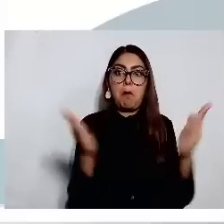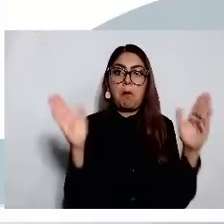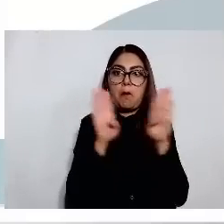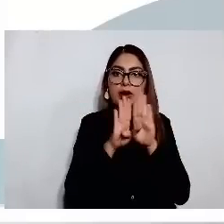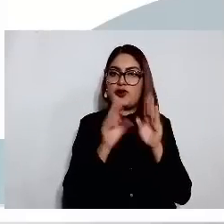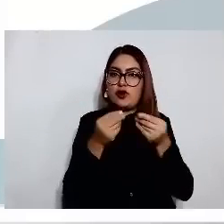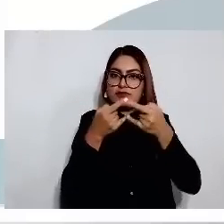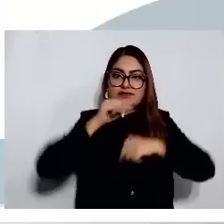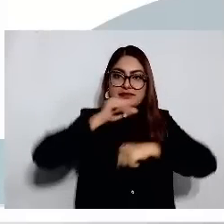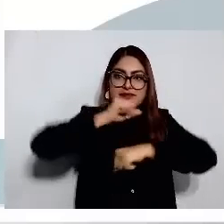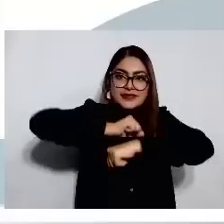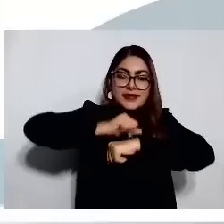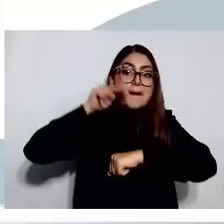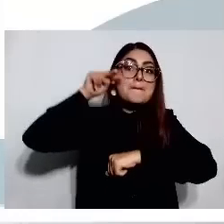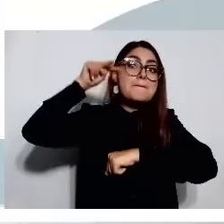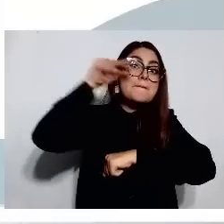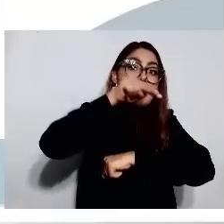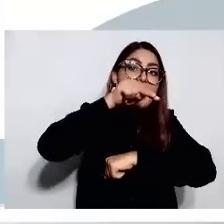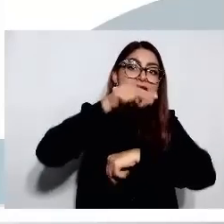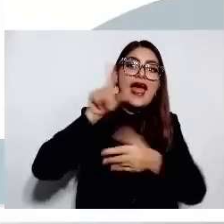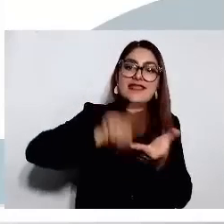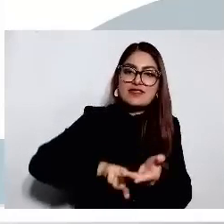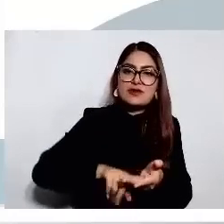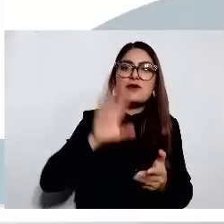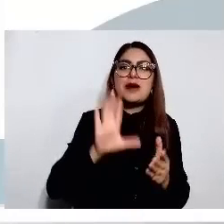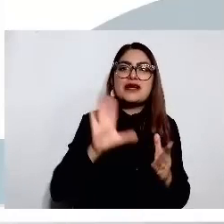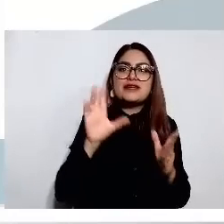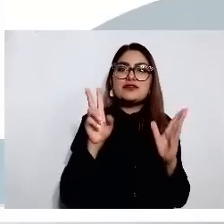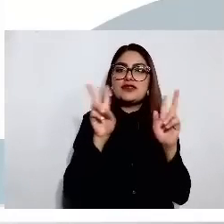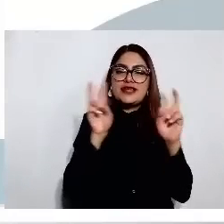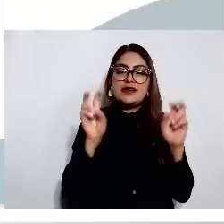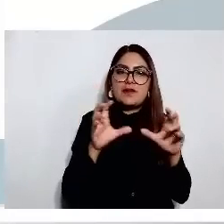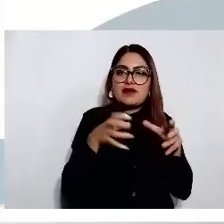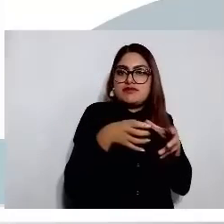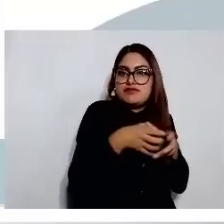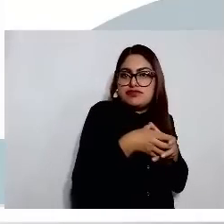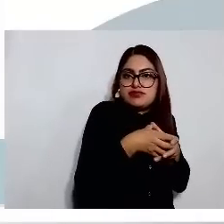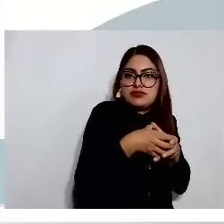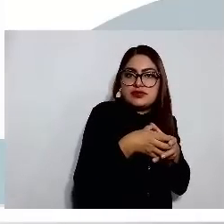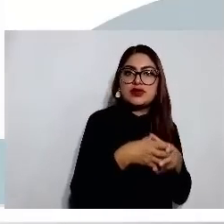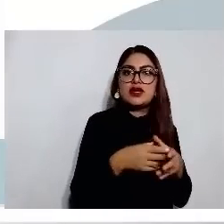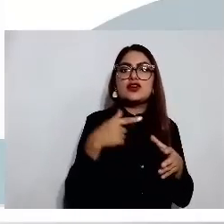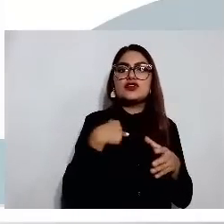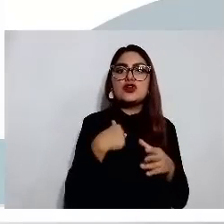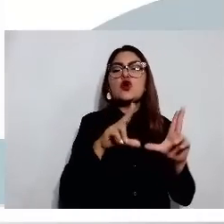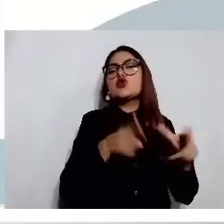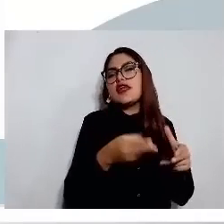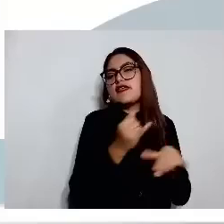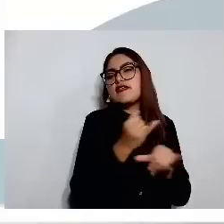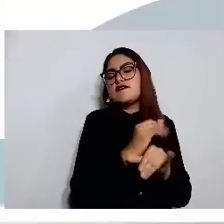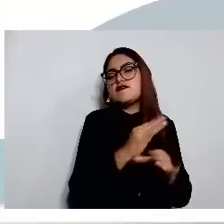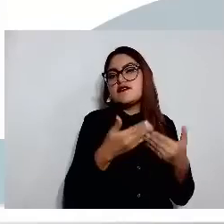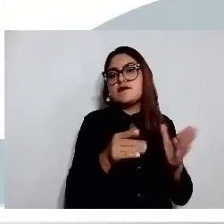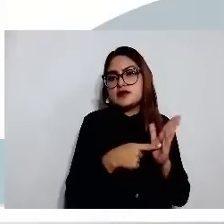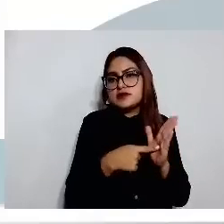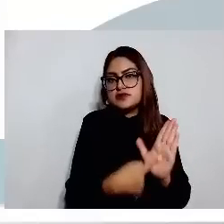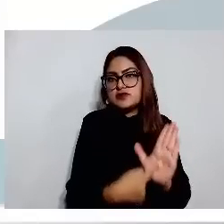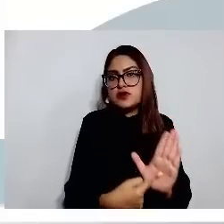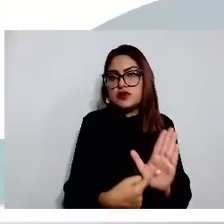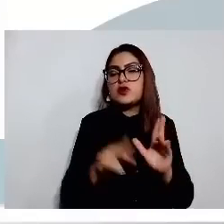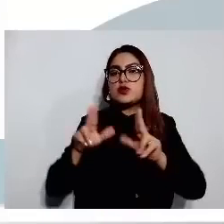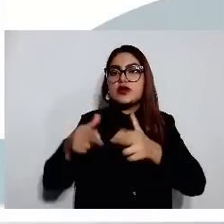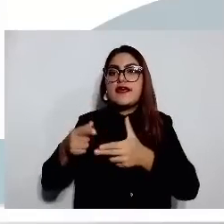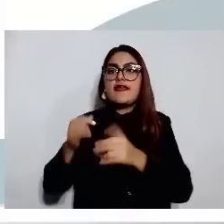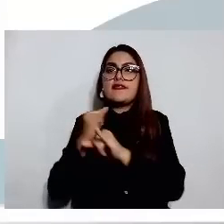tema encapsulado, al igual que el género, ¿no? Pues pongo una unidad de transparencia, pongo una unidad de género, y no se ve como una